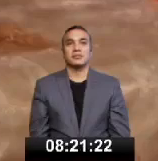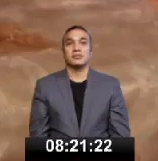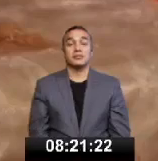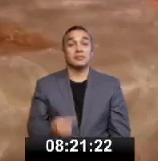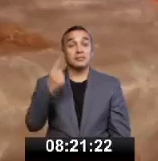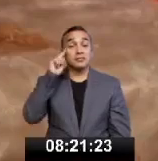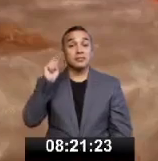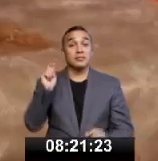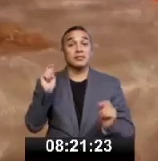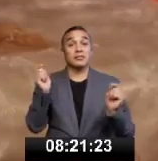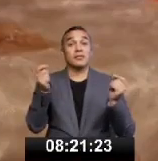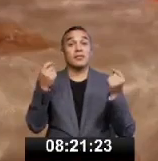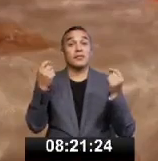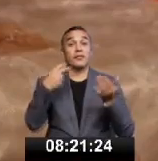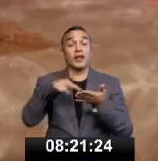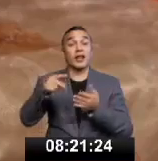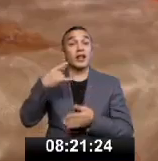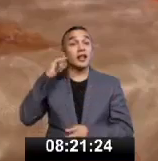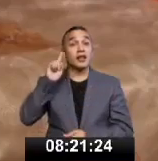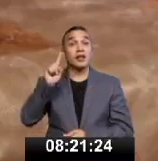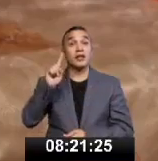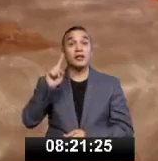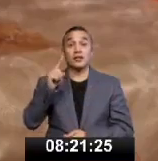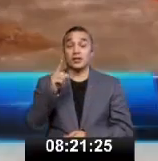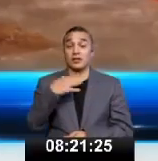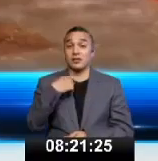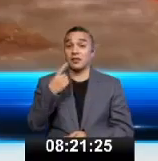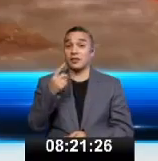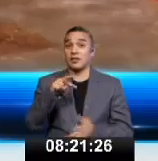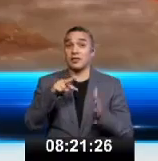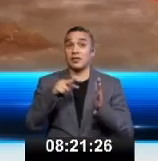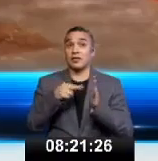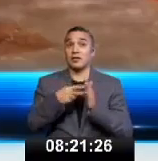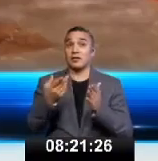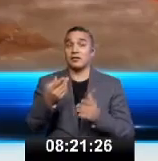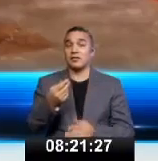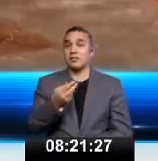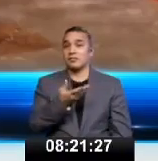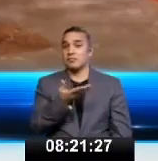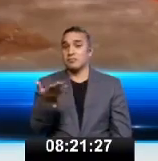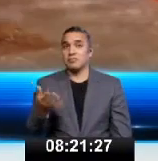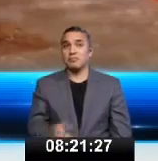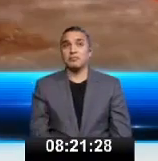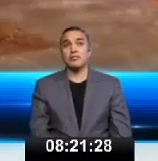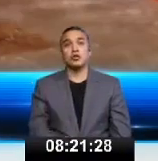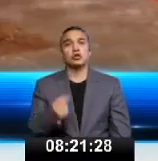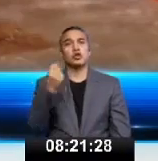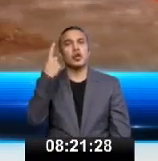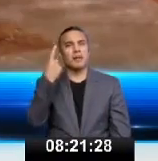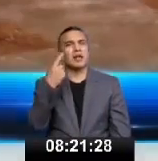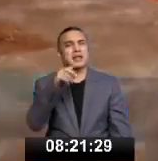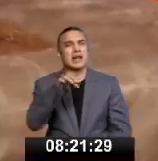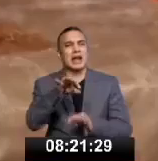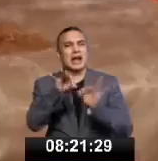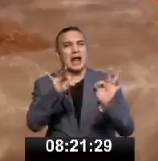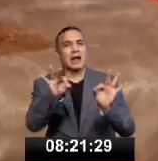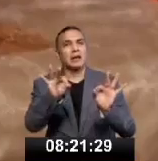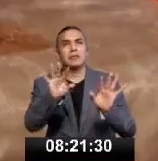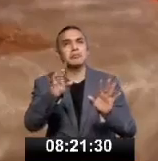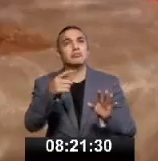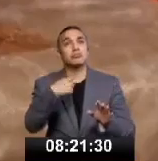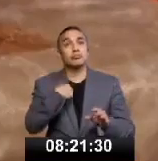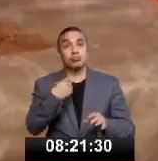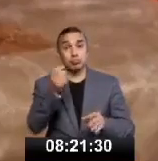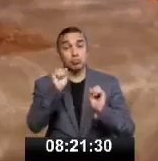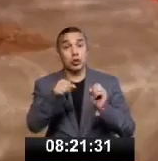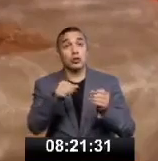Para la fiesta de las niñas, ya no quieren estar solamente dándole... qué sé yo, las sorpresas así, sino que dicen, usted me